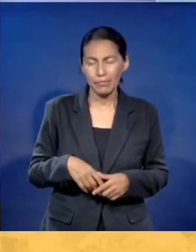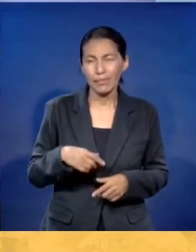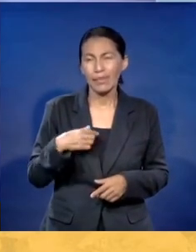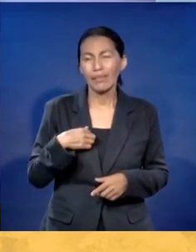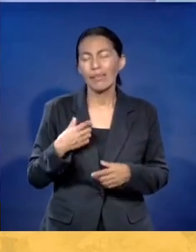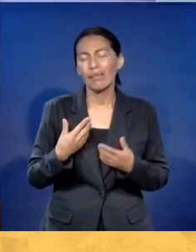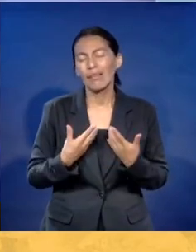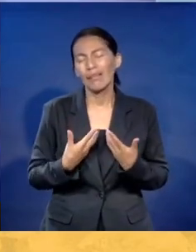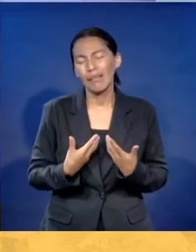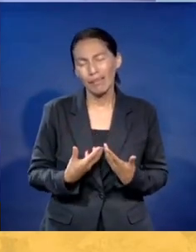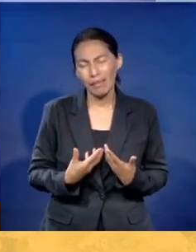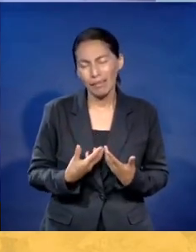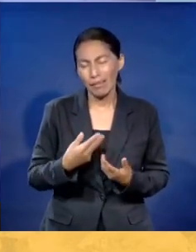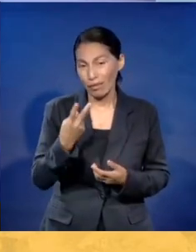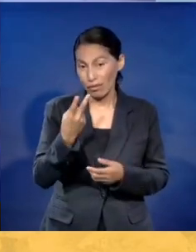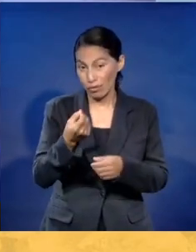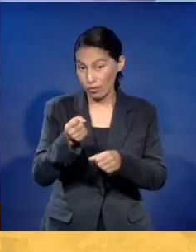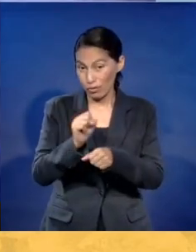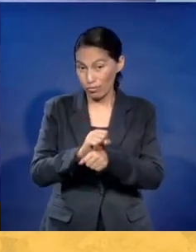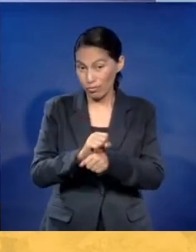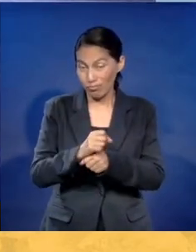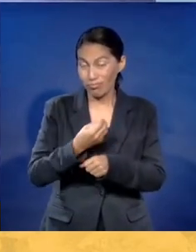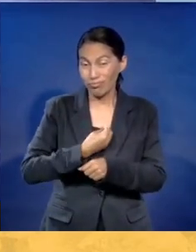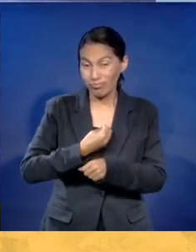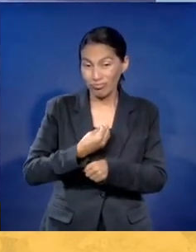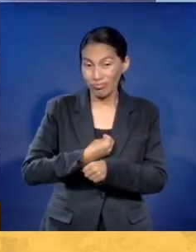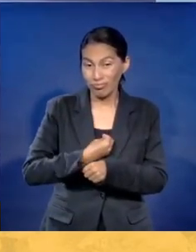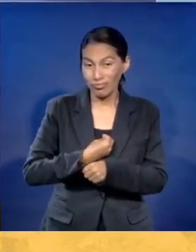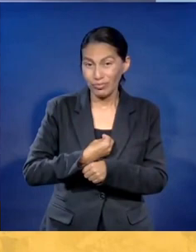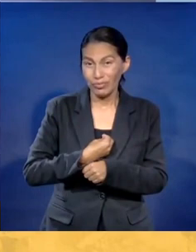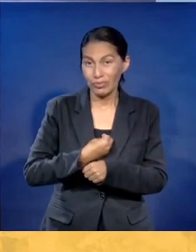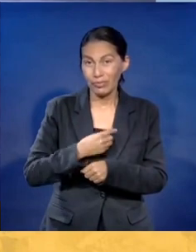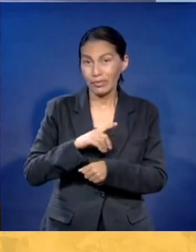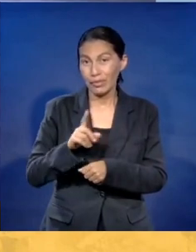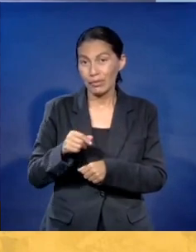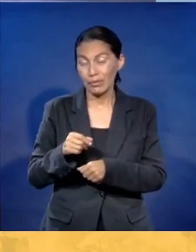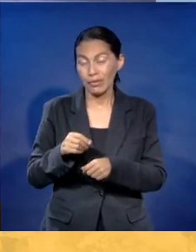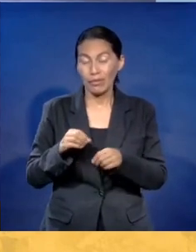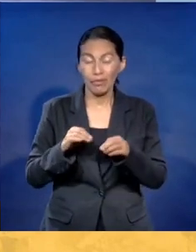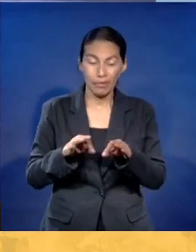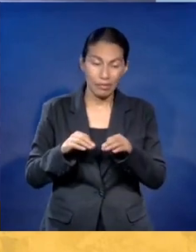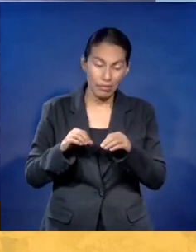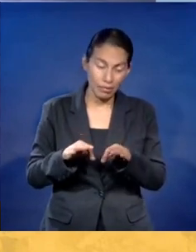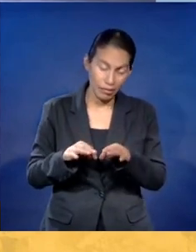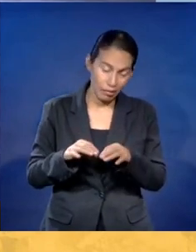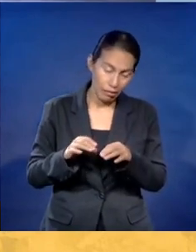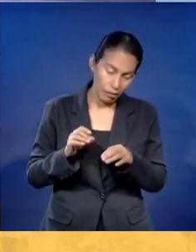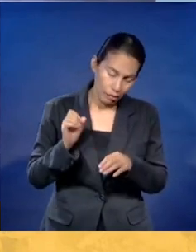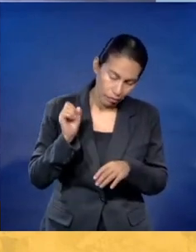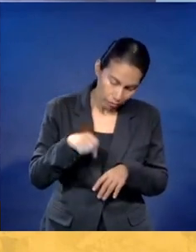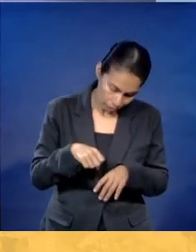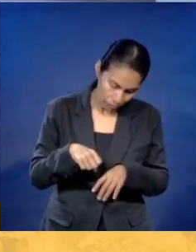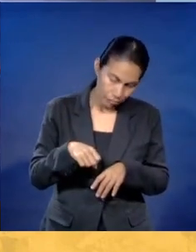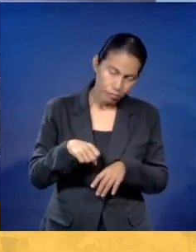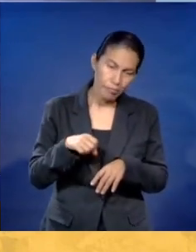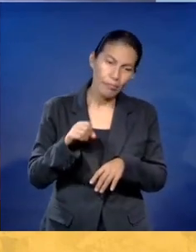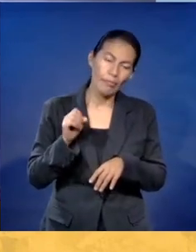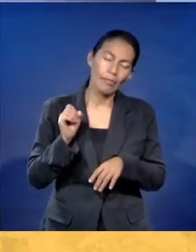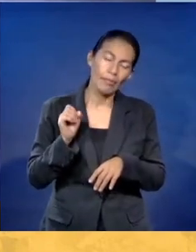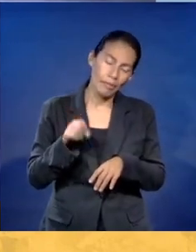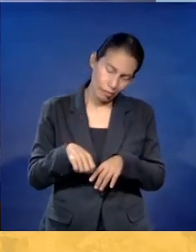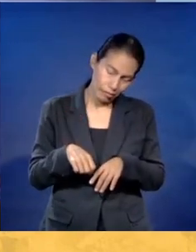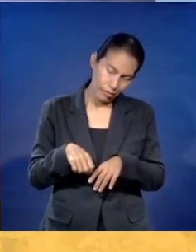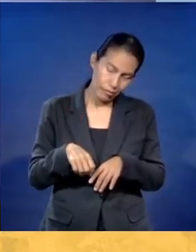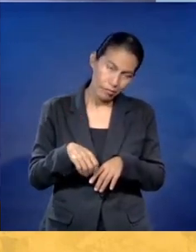esa es la verdad dos semanas aguanté dos semanas pero luego en la oficina me estaba durmiendo un día le dije sabes qué mi amor escúchame bien